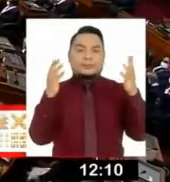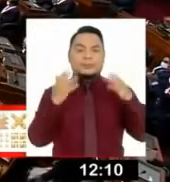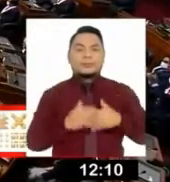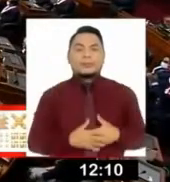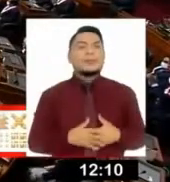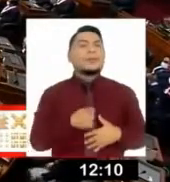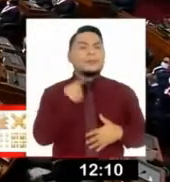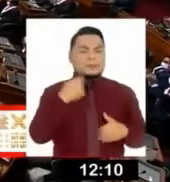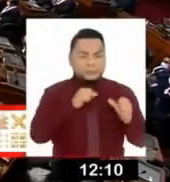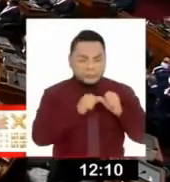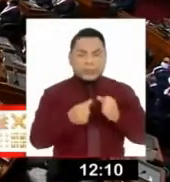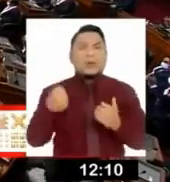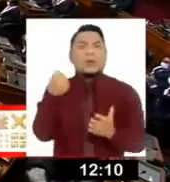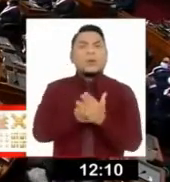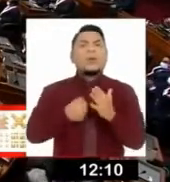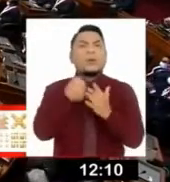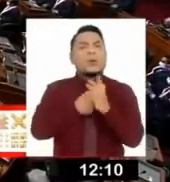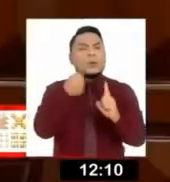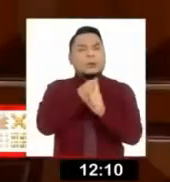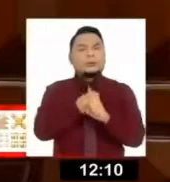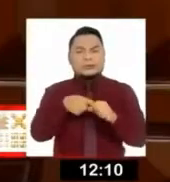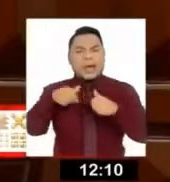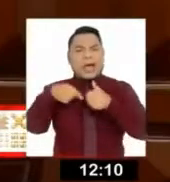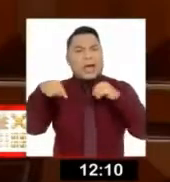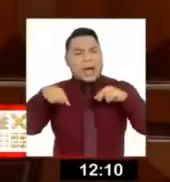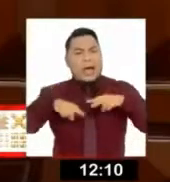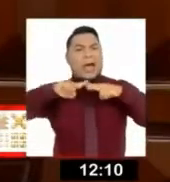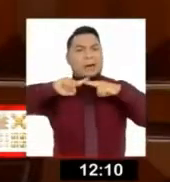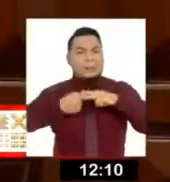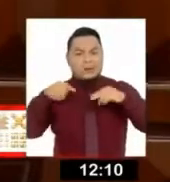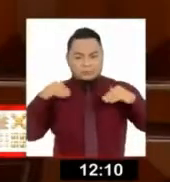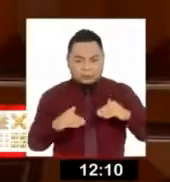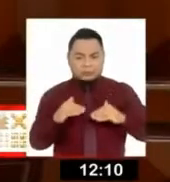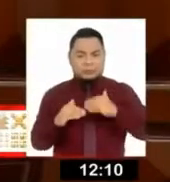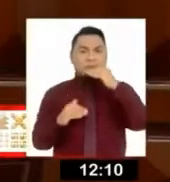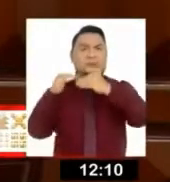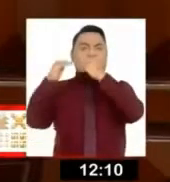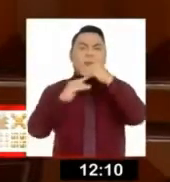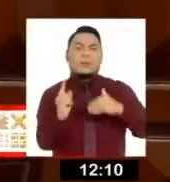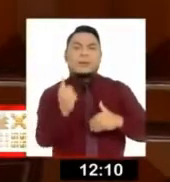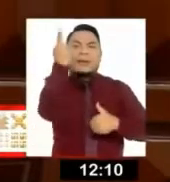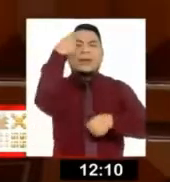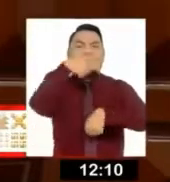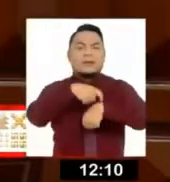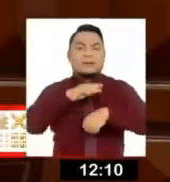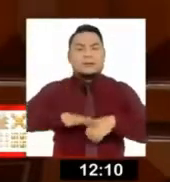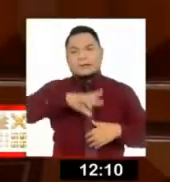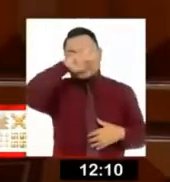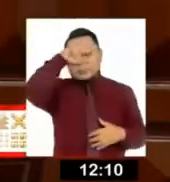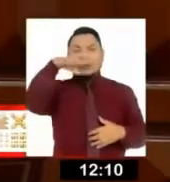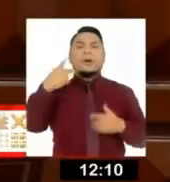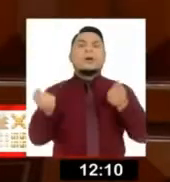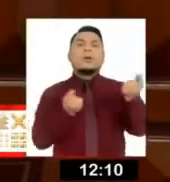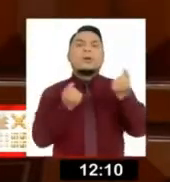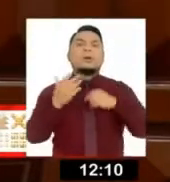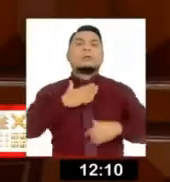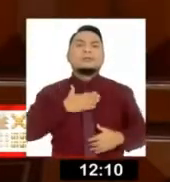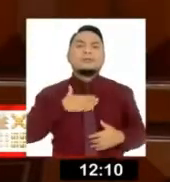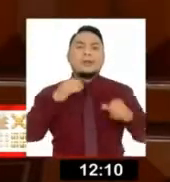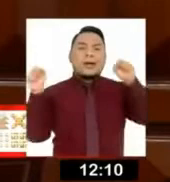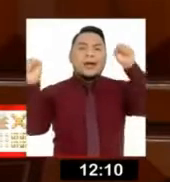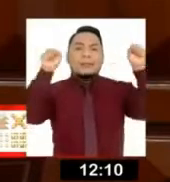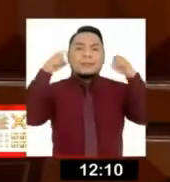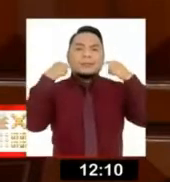Para construir desde abajo. Es la primera vez que nuestro país será gobernado por un